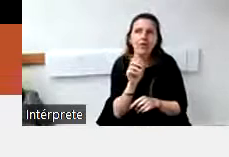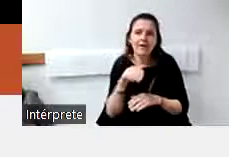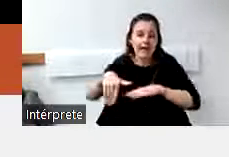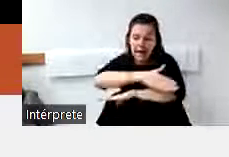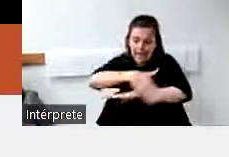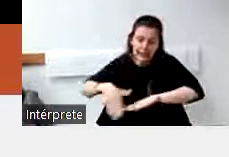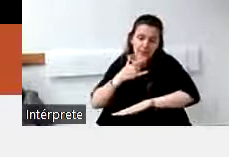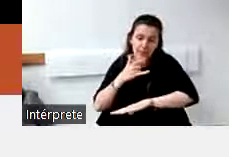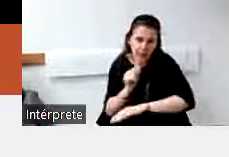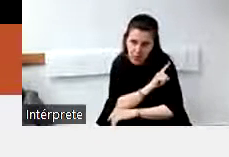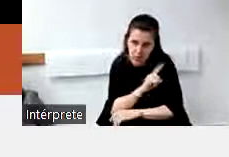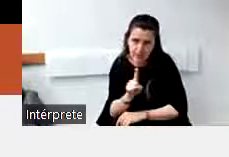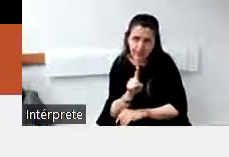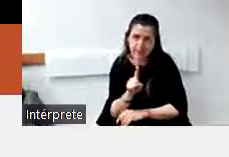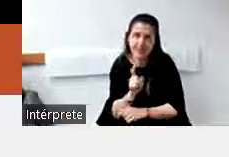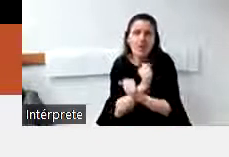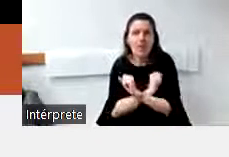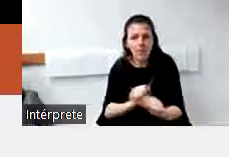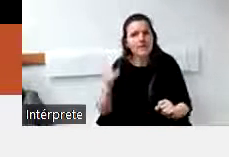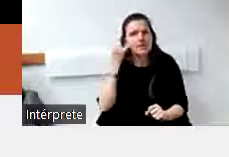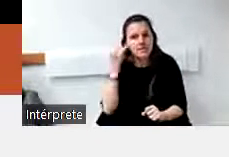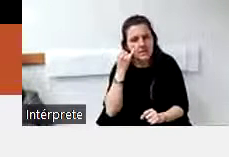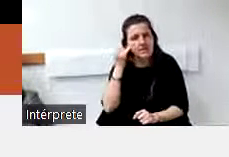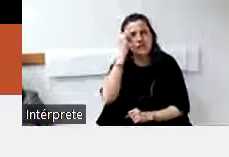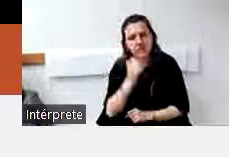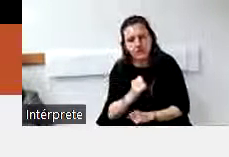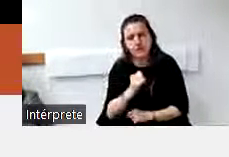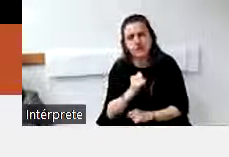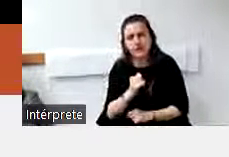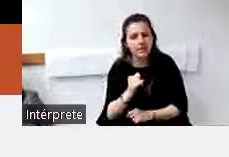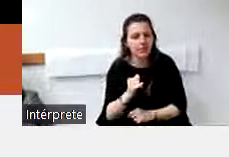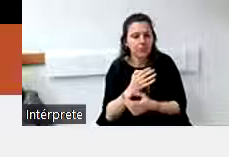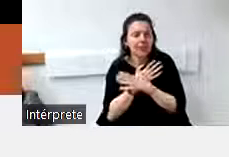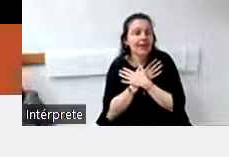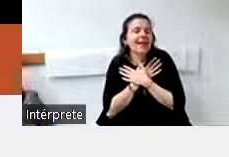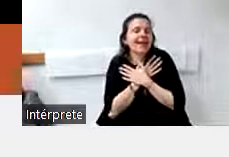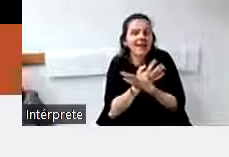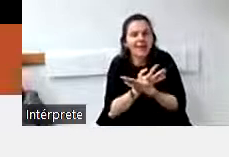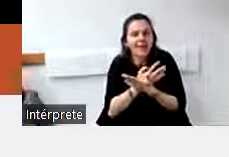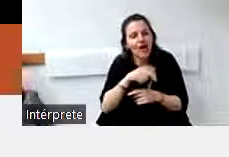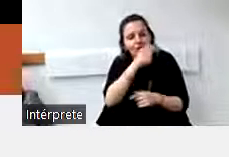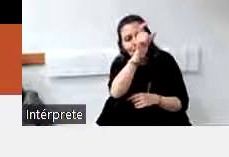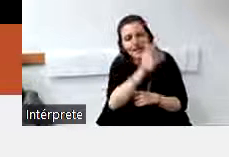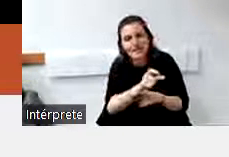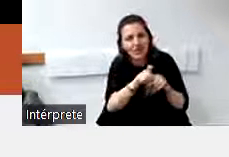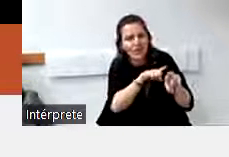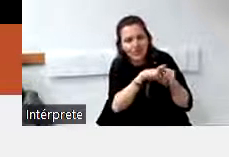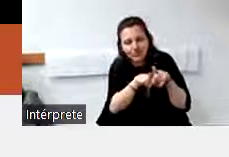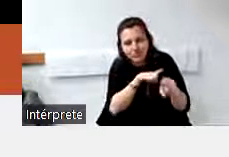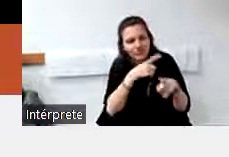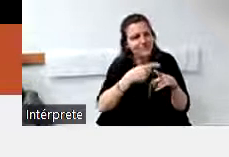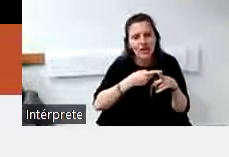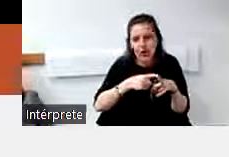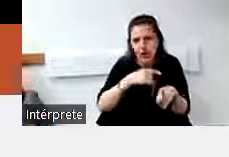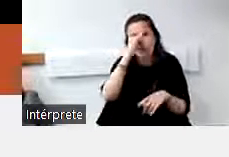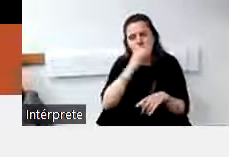que pueden tener relaciones sexuales y afectivas, que pueden tener hijos y hijas, que